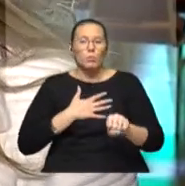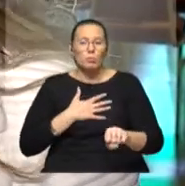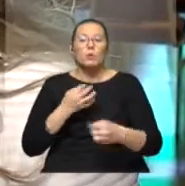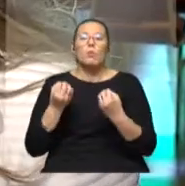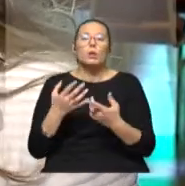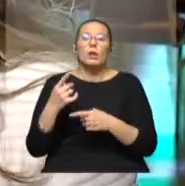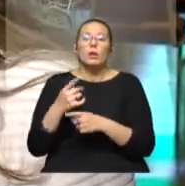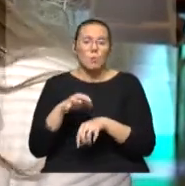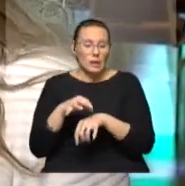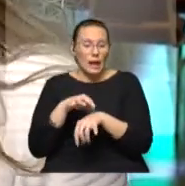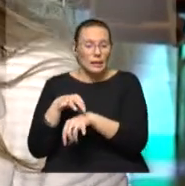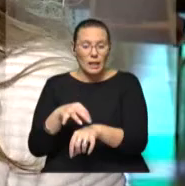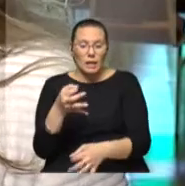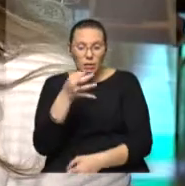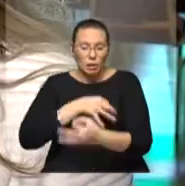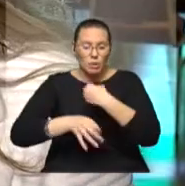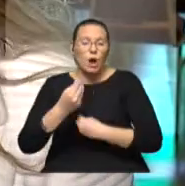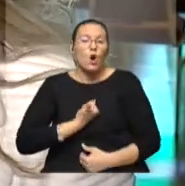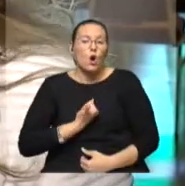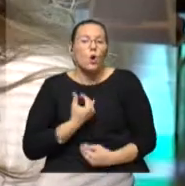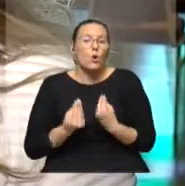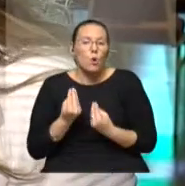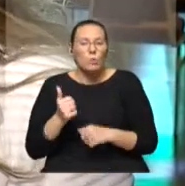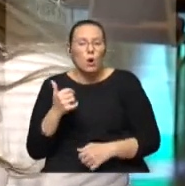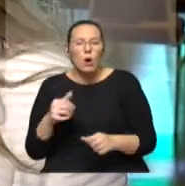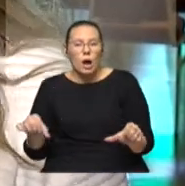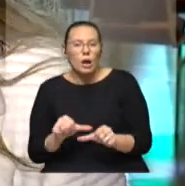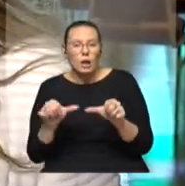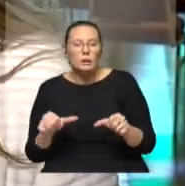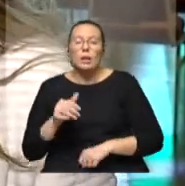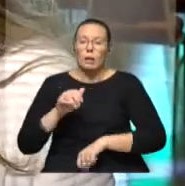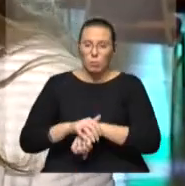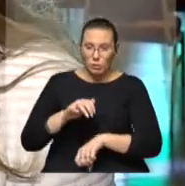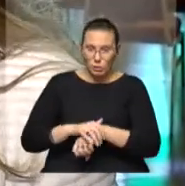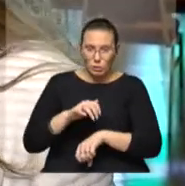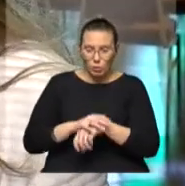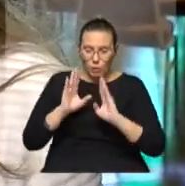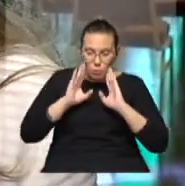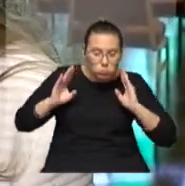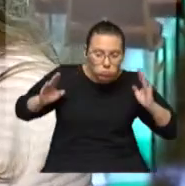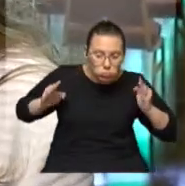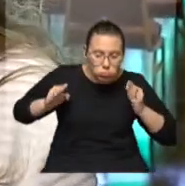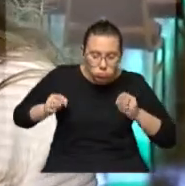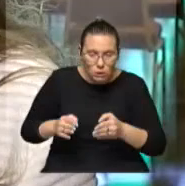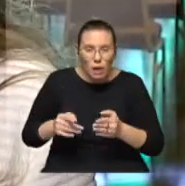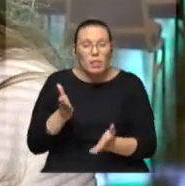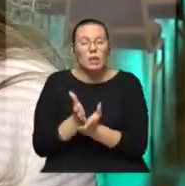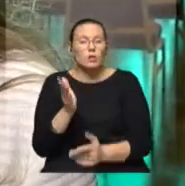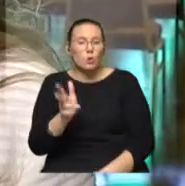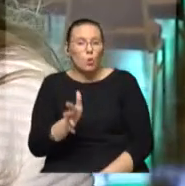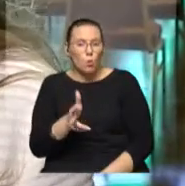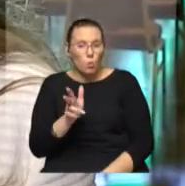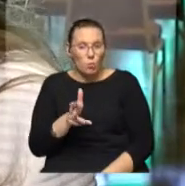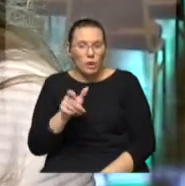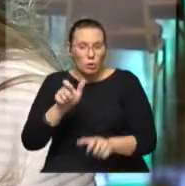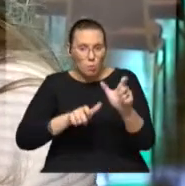va a dar pautas orientadoras sobre competencias, sobre responsabilidades, sobre poner el foco, el enfoque de derechos humanos y el foco